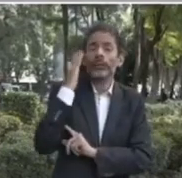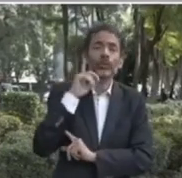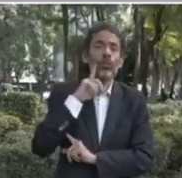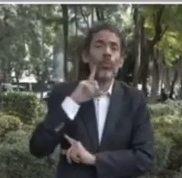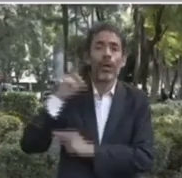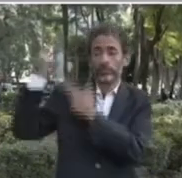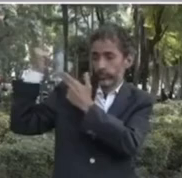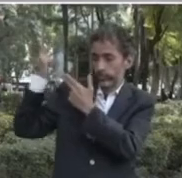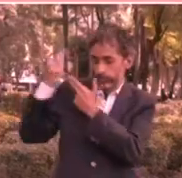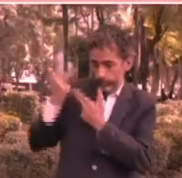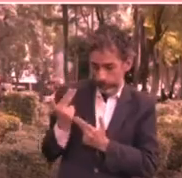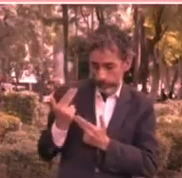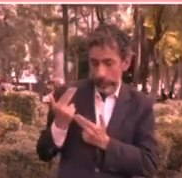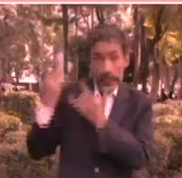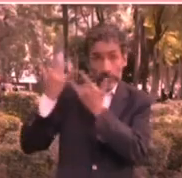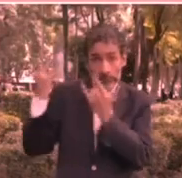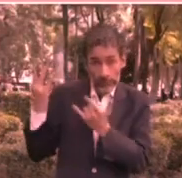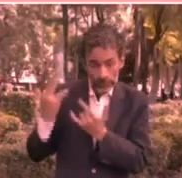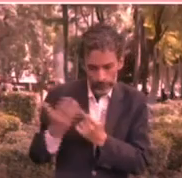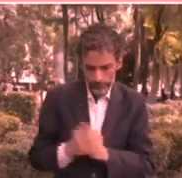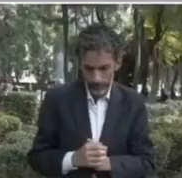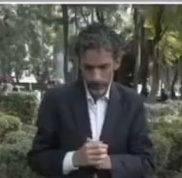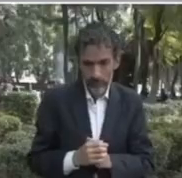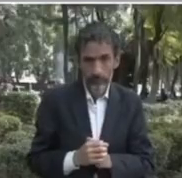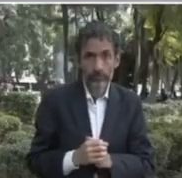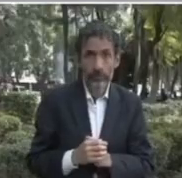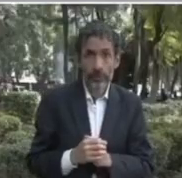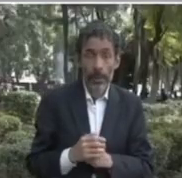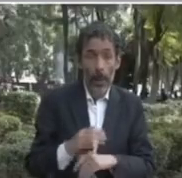nos han dado mucho, incluido el dinero,